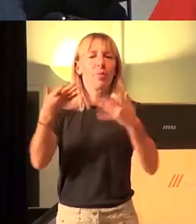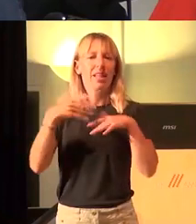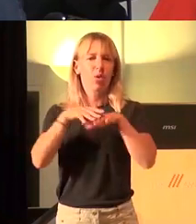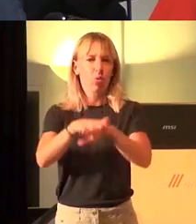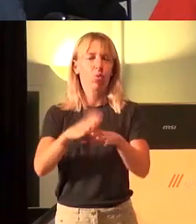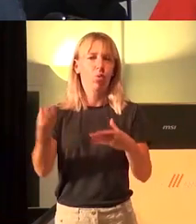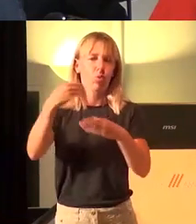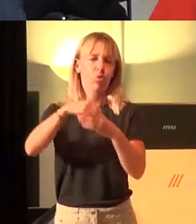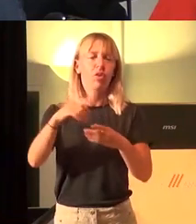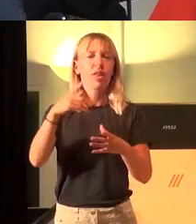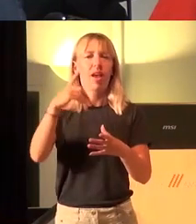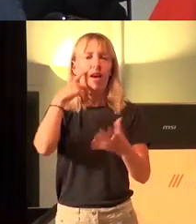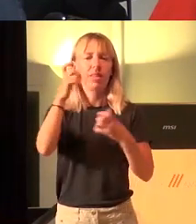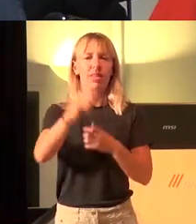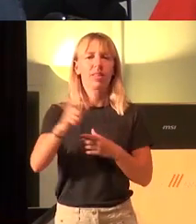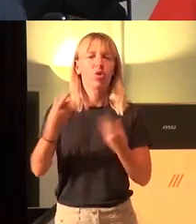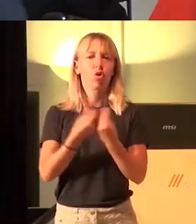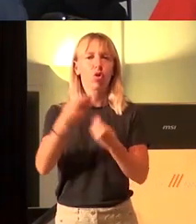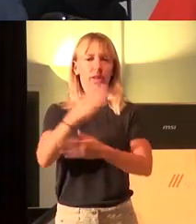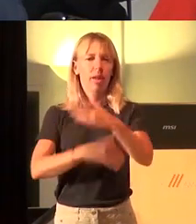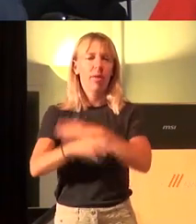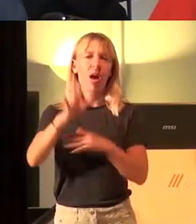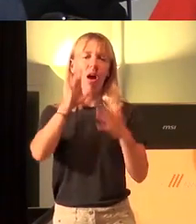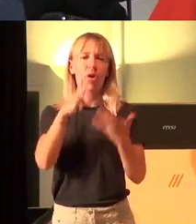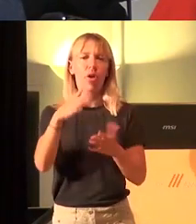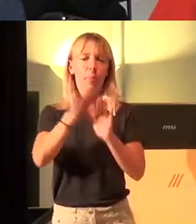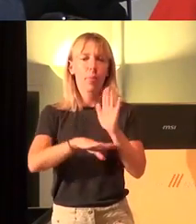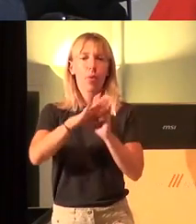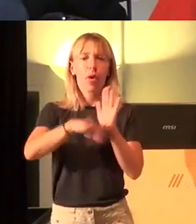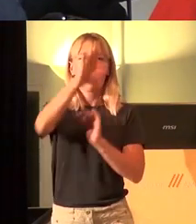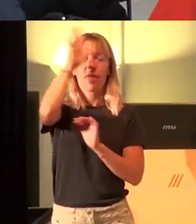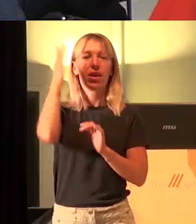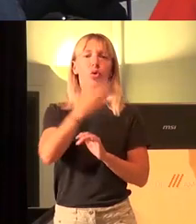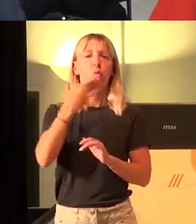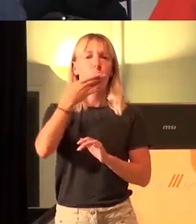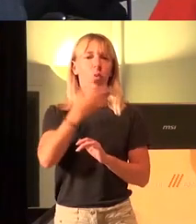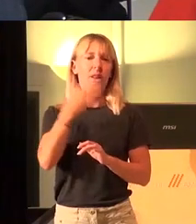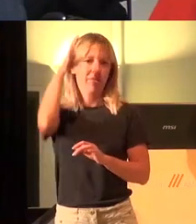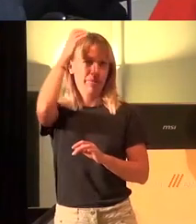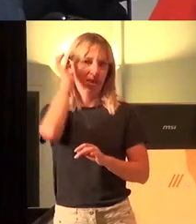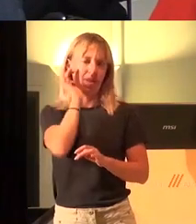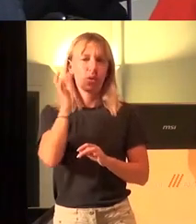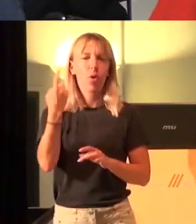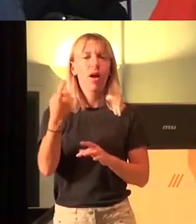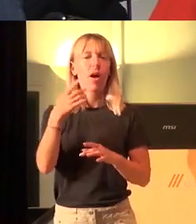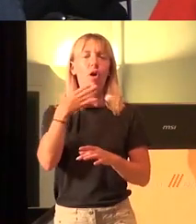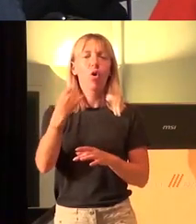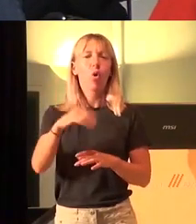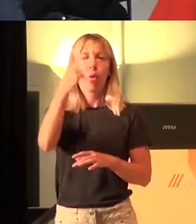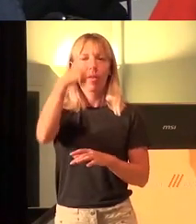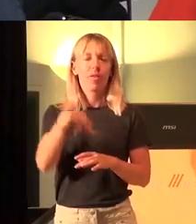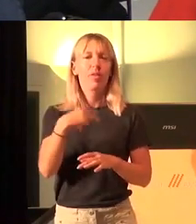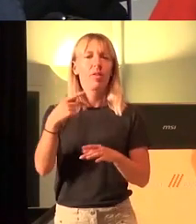los artistas con discapacidad. Ahora mismo tenemos un programa de verano en la Escuela Reina Sofía, con una joven pianista invidente de